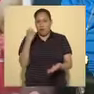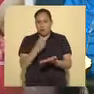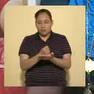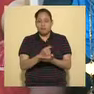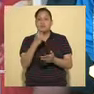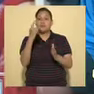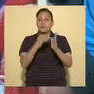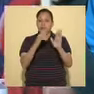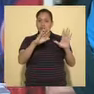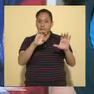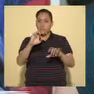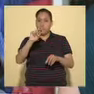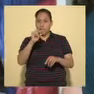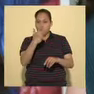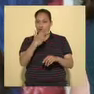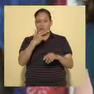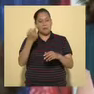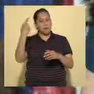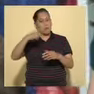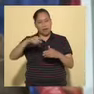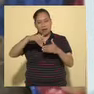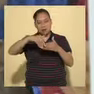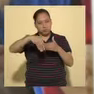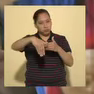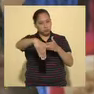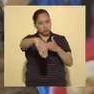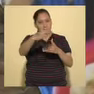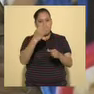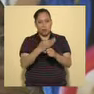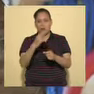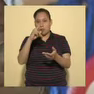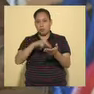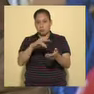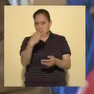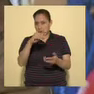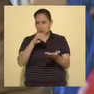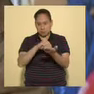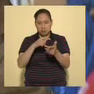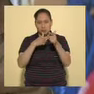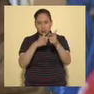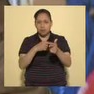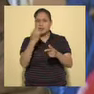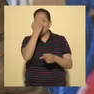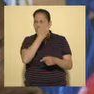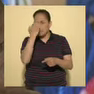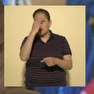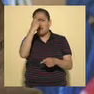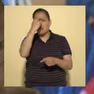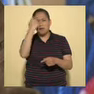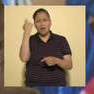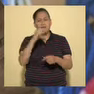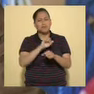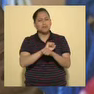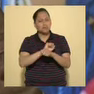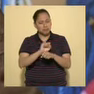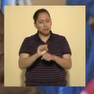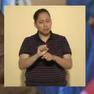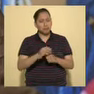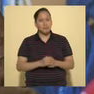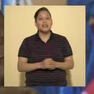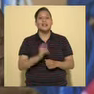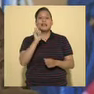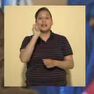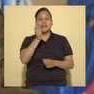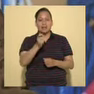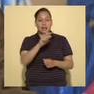desde 1988 más o menos. Okay. Es un estudio muy fácil, rápido y sencillo, uh-huh, en donde